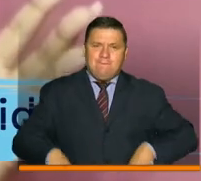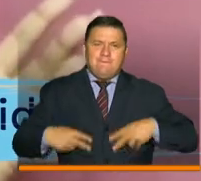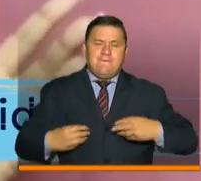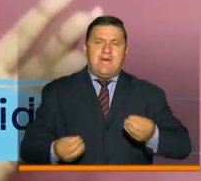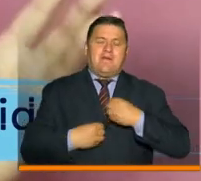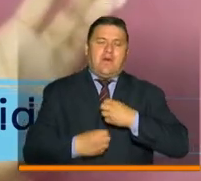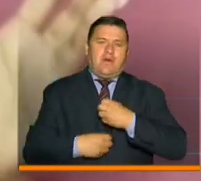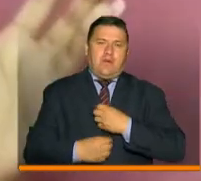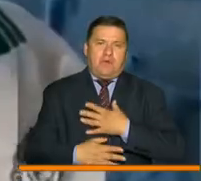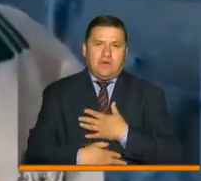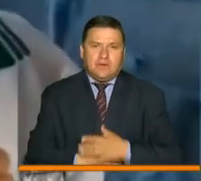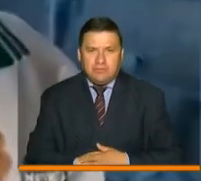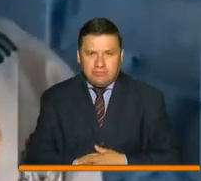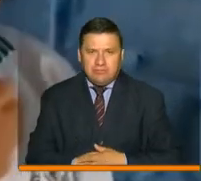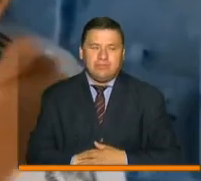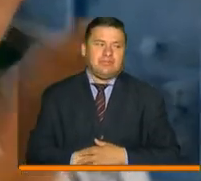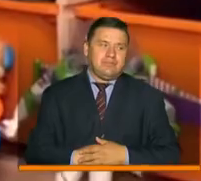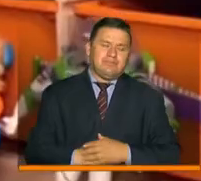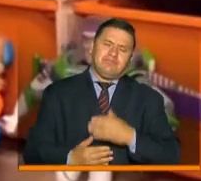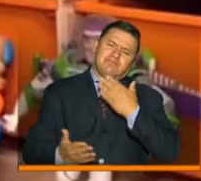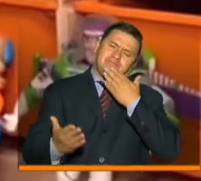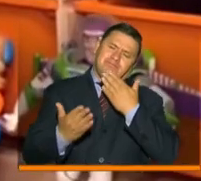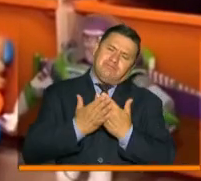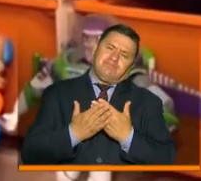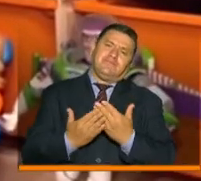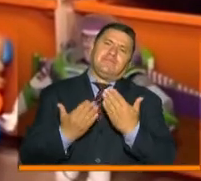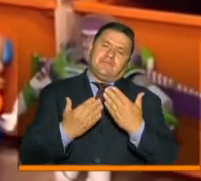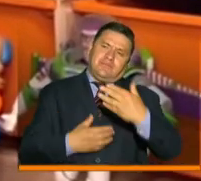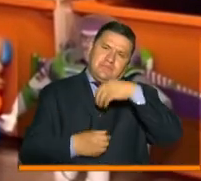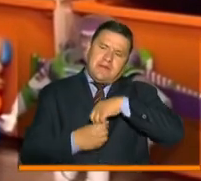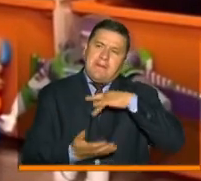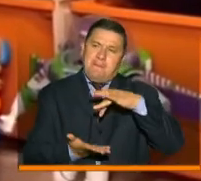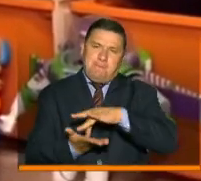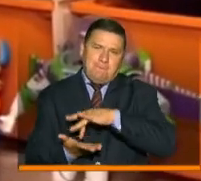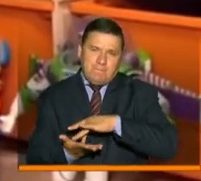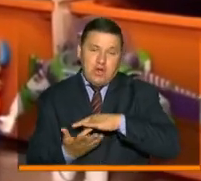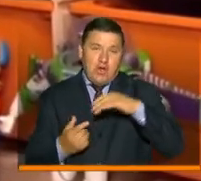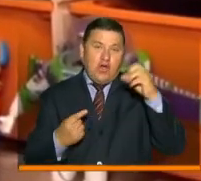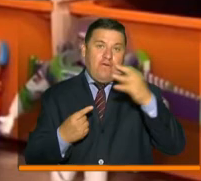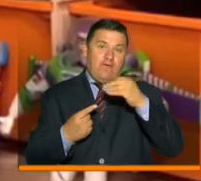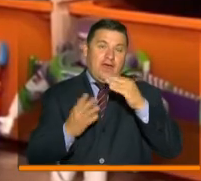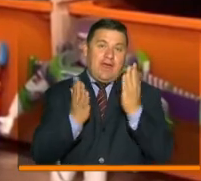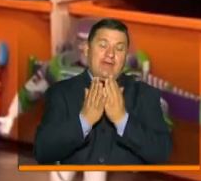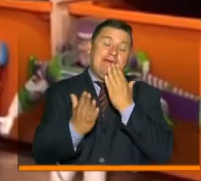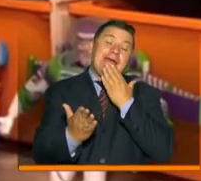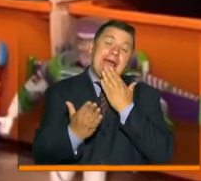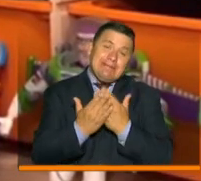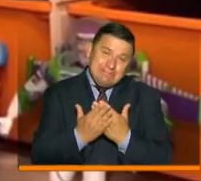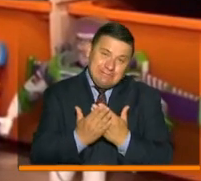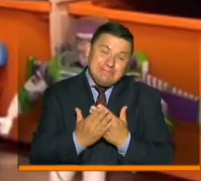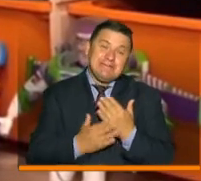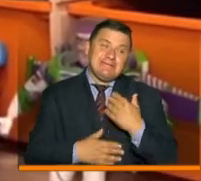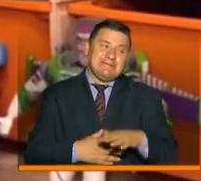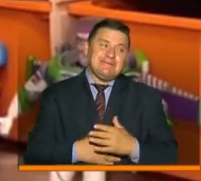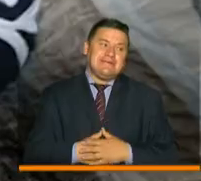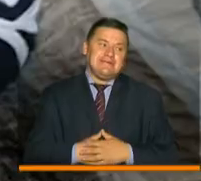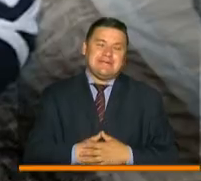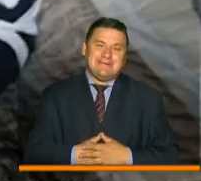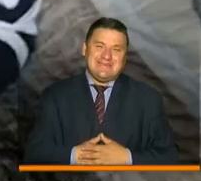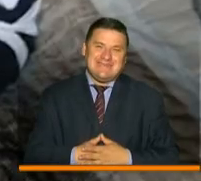de oportunidades. Gracias por participar en el Foro Educativo